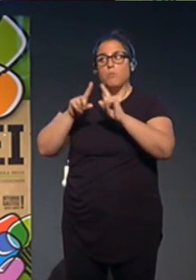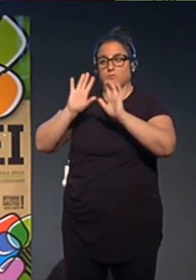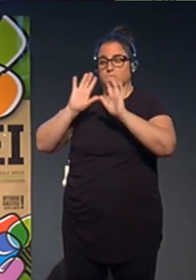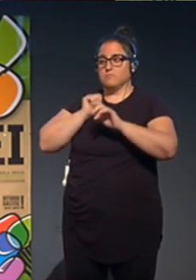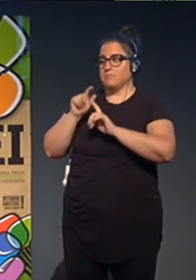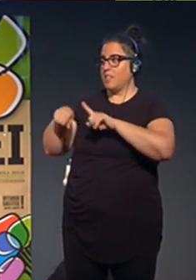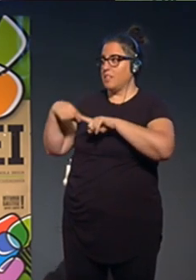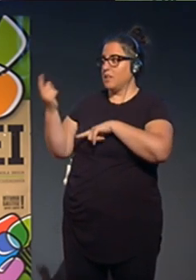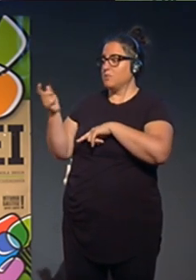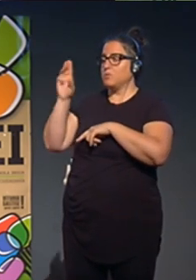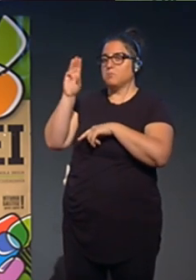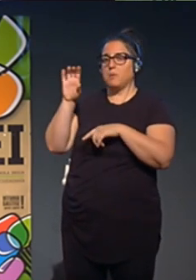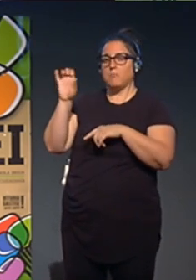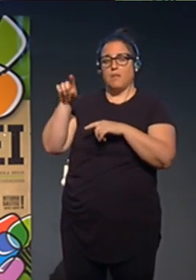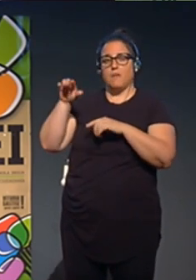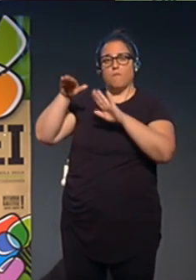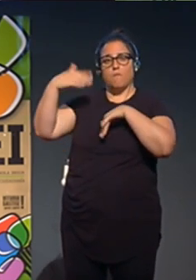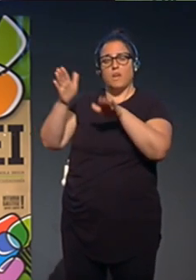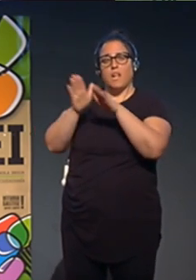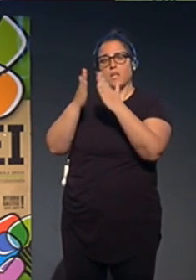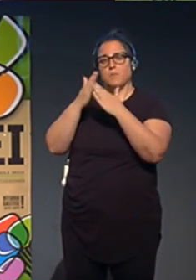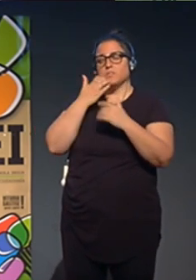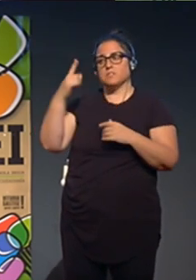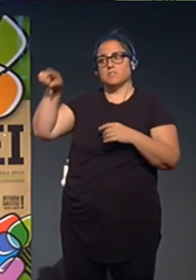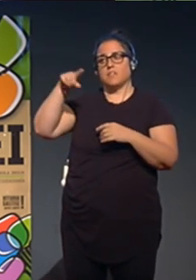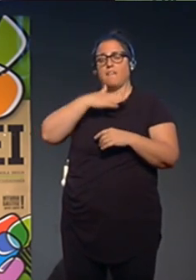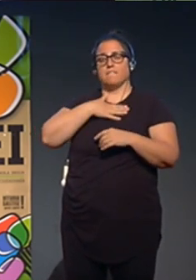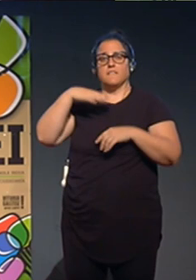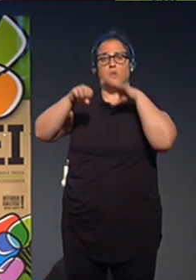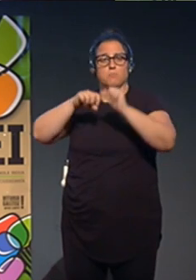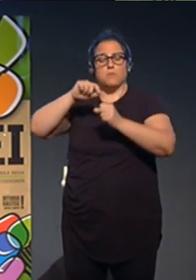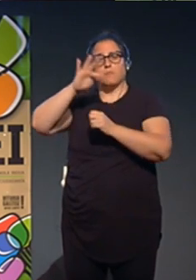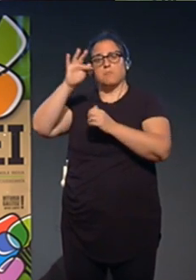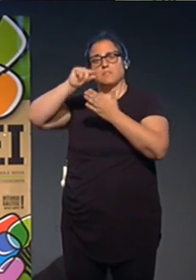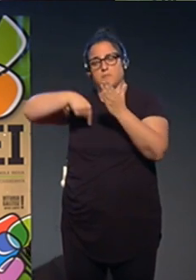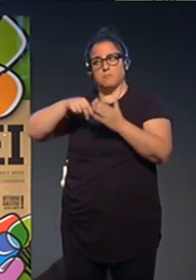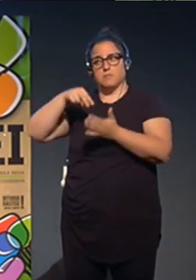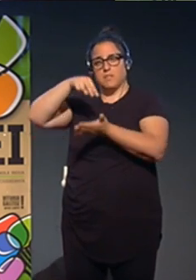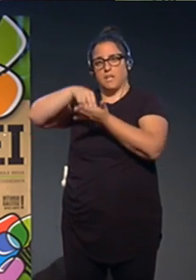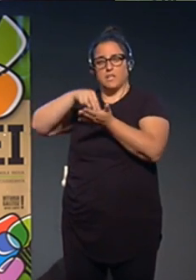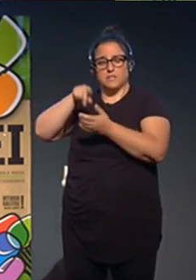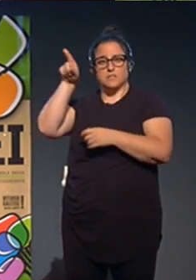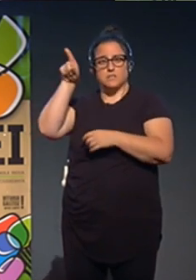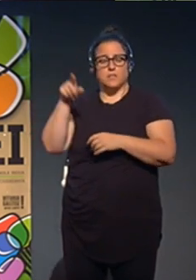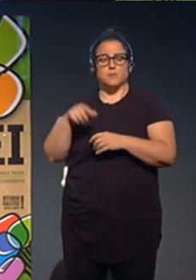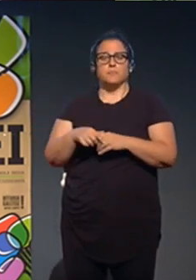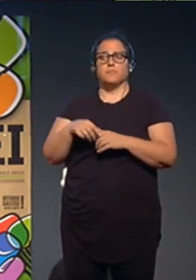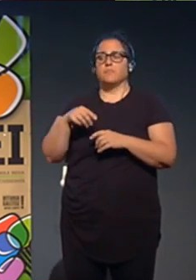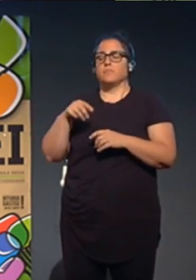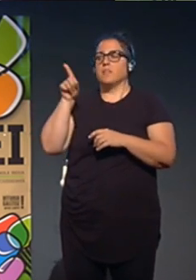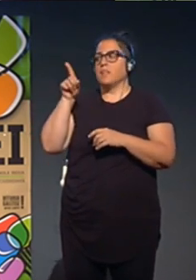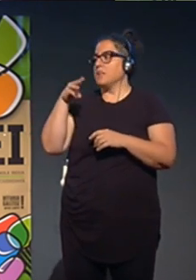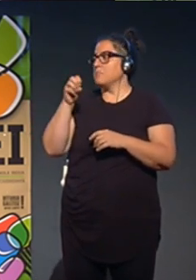con libros eh si alguien quiere comprarlo y que se lo firme va a estar todo lo que él y Mónica